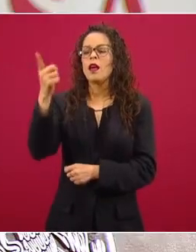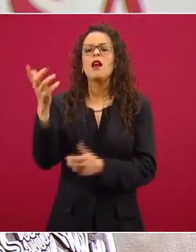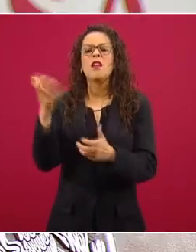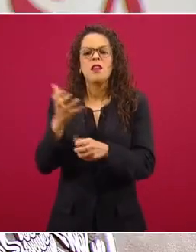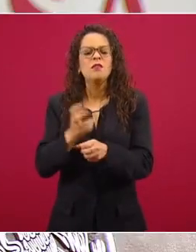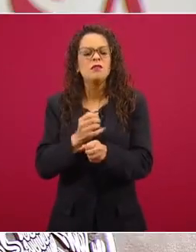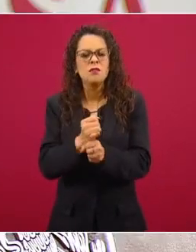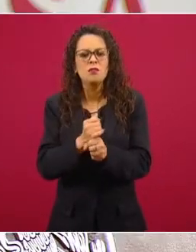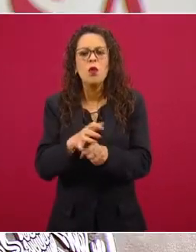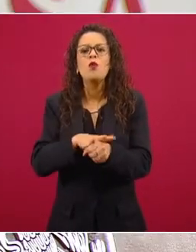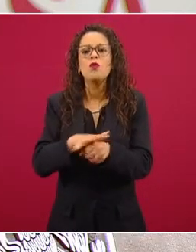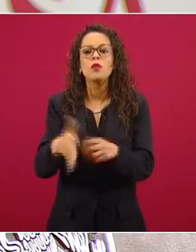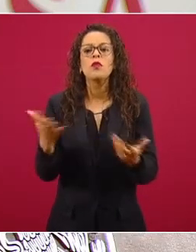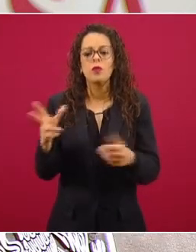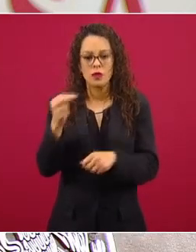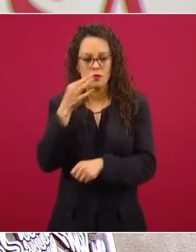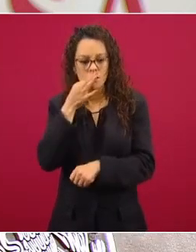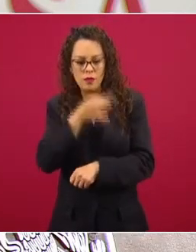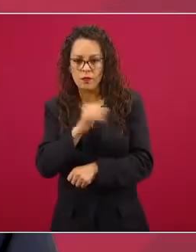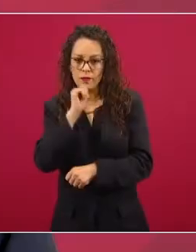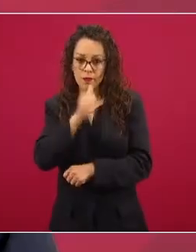investigando.